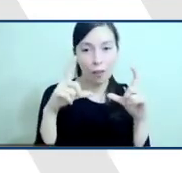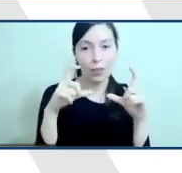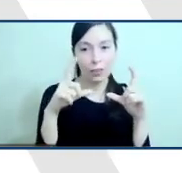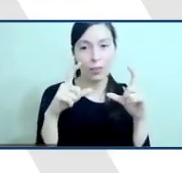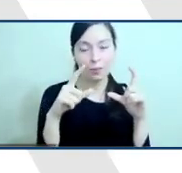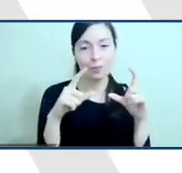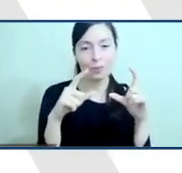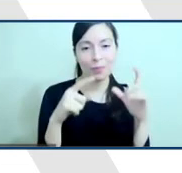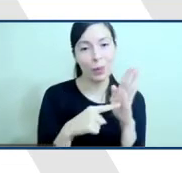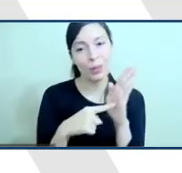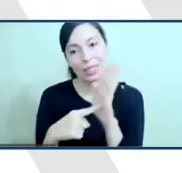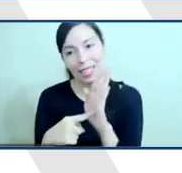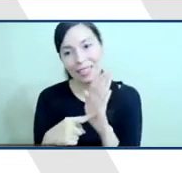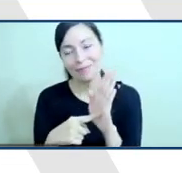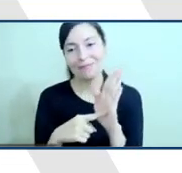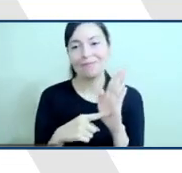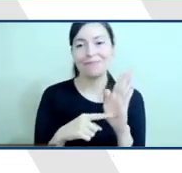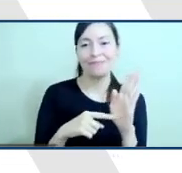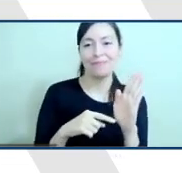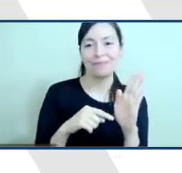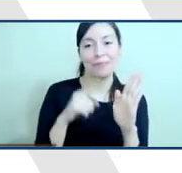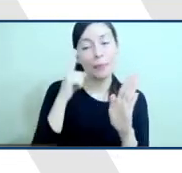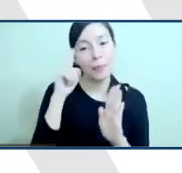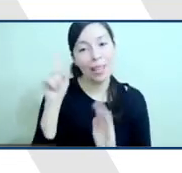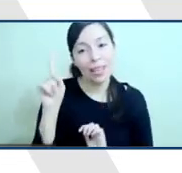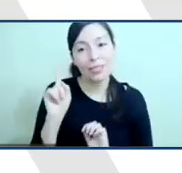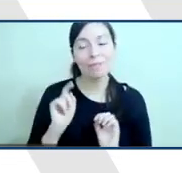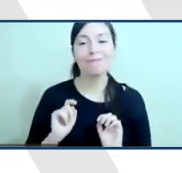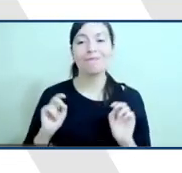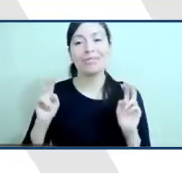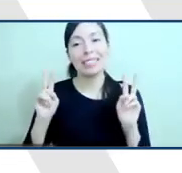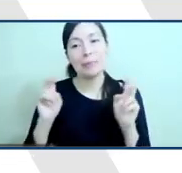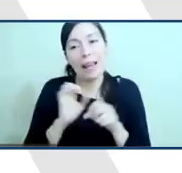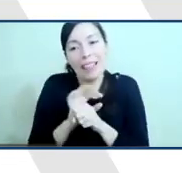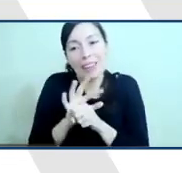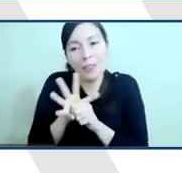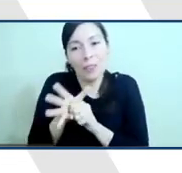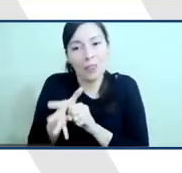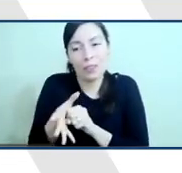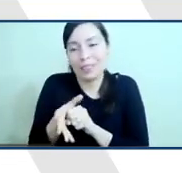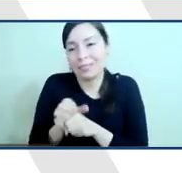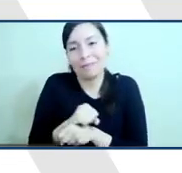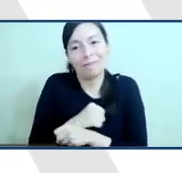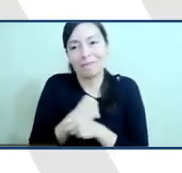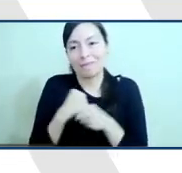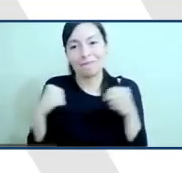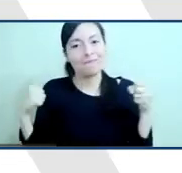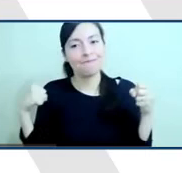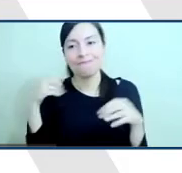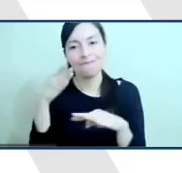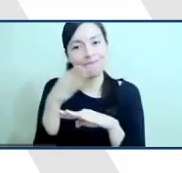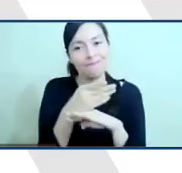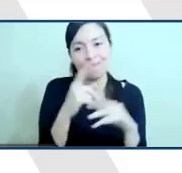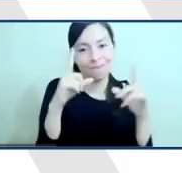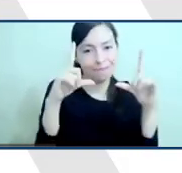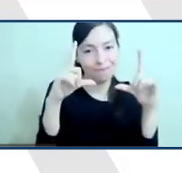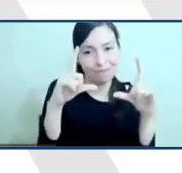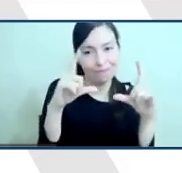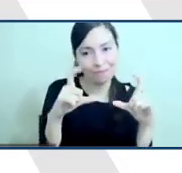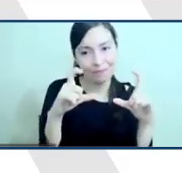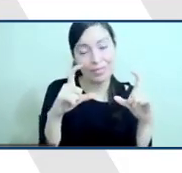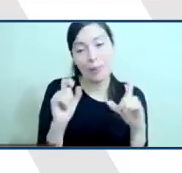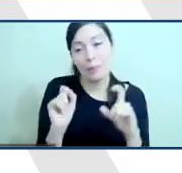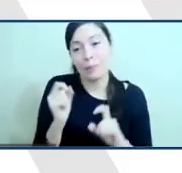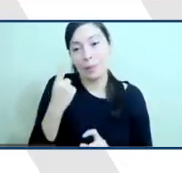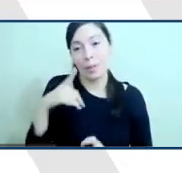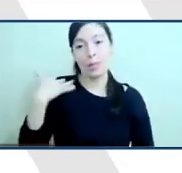de Salar del Carmen, de cómo era el estado hoy, pero el COVID-19 dispuso otra cosa y la salud es lo primero,